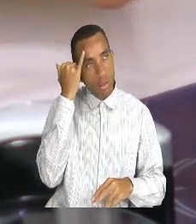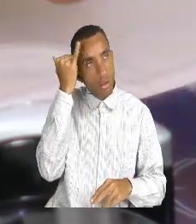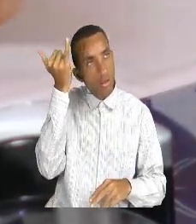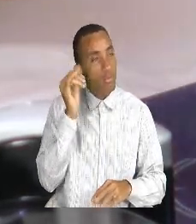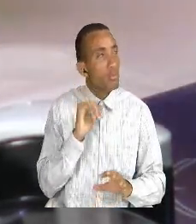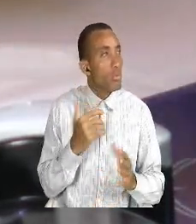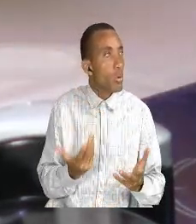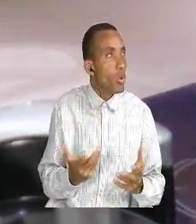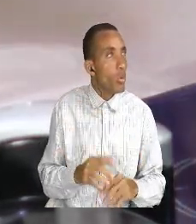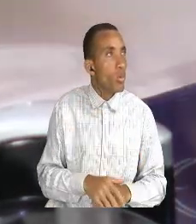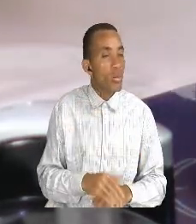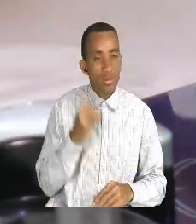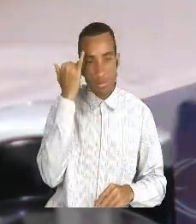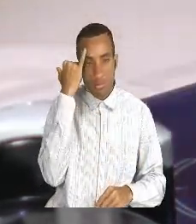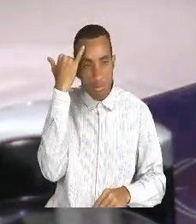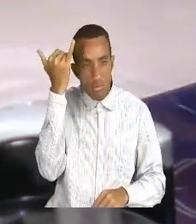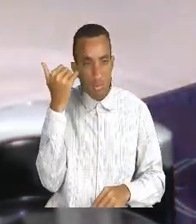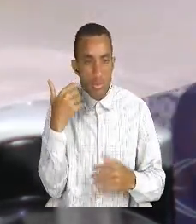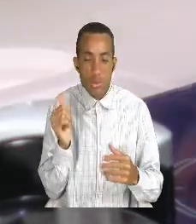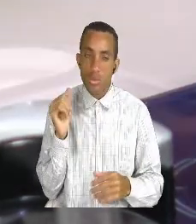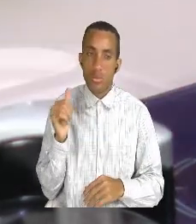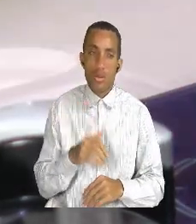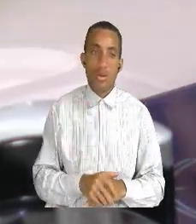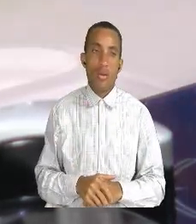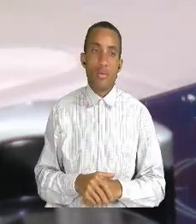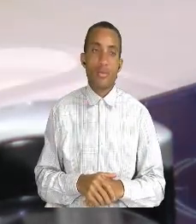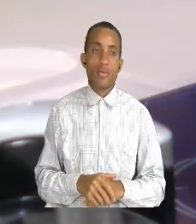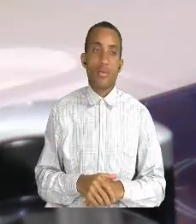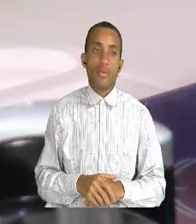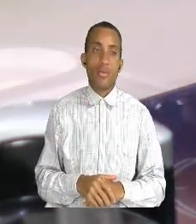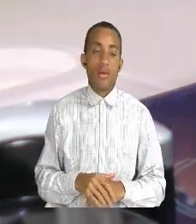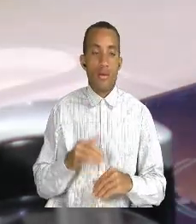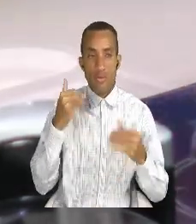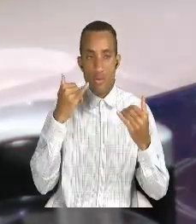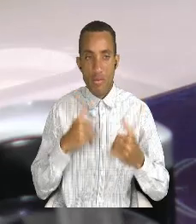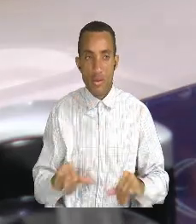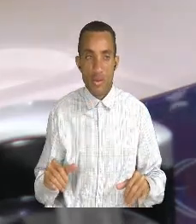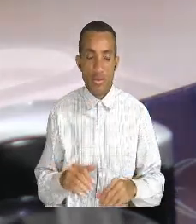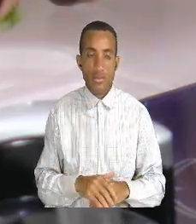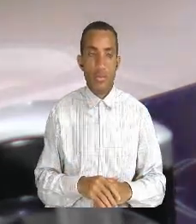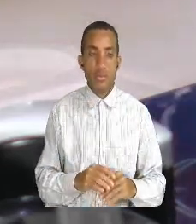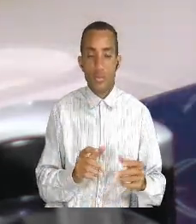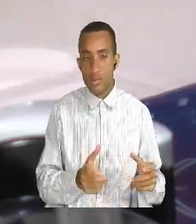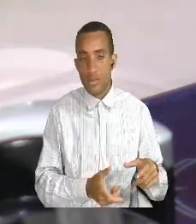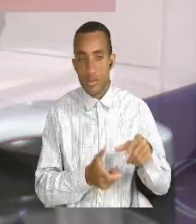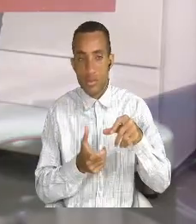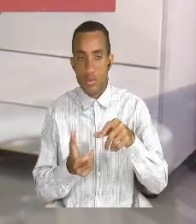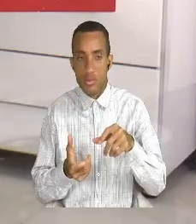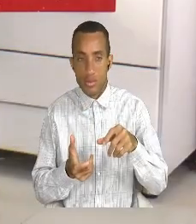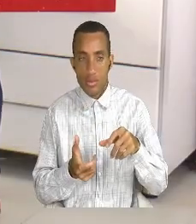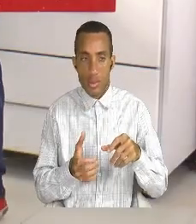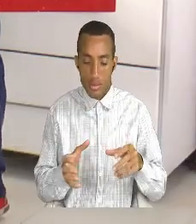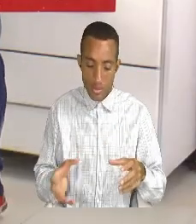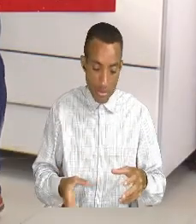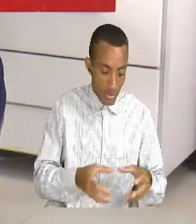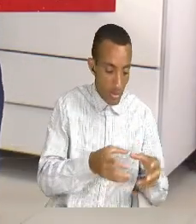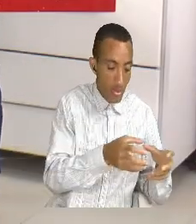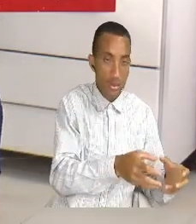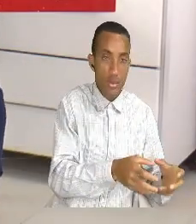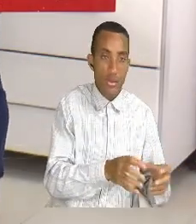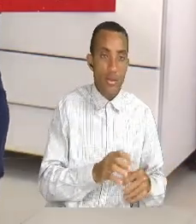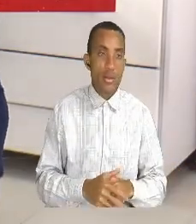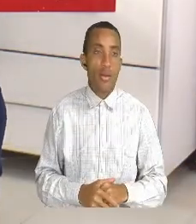no sé, hoy dejo que tú escojas los platos. Apenas termines, me agregas eso acá directo. Bueno, vamos a emplatar